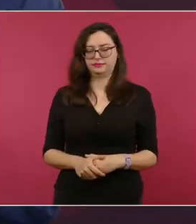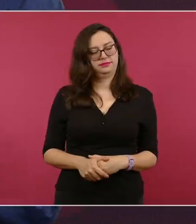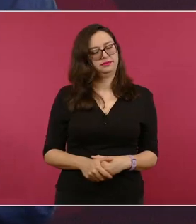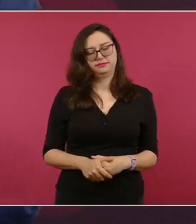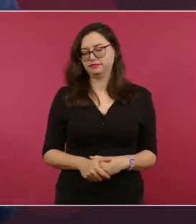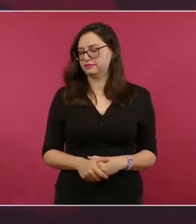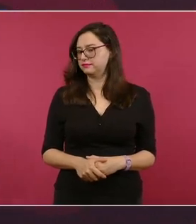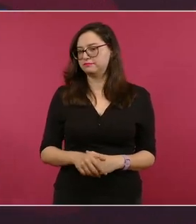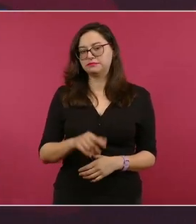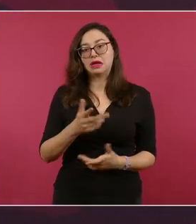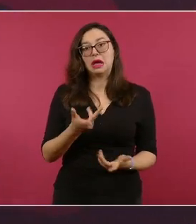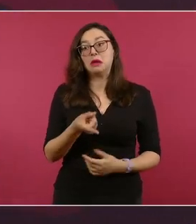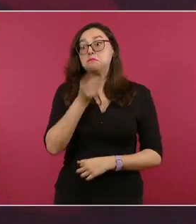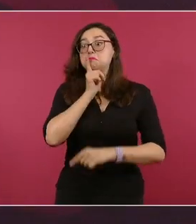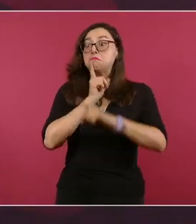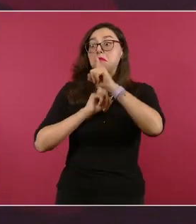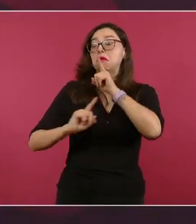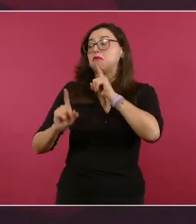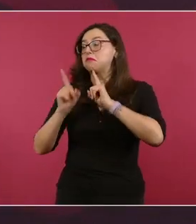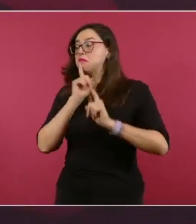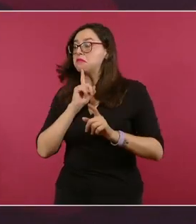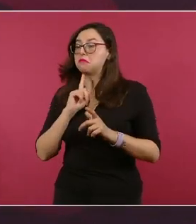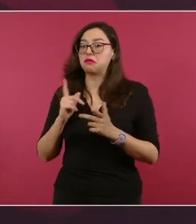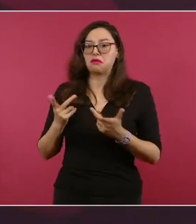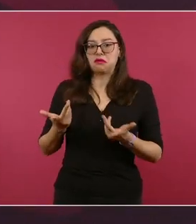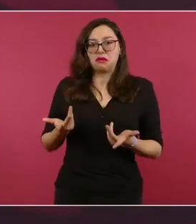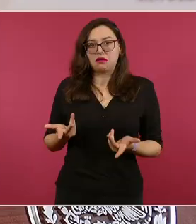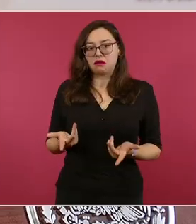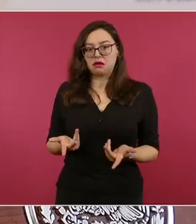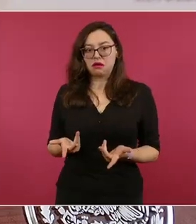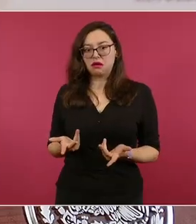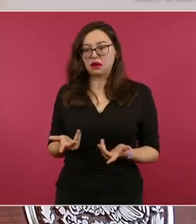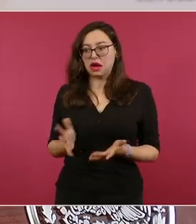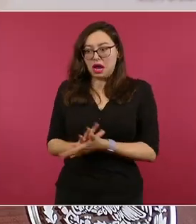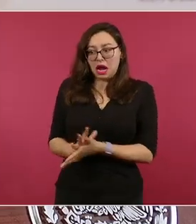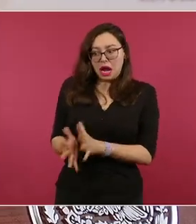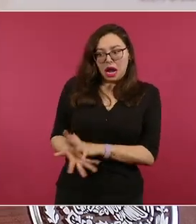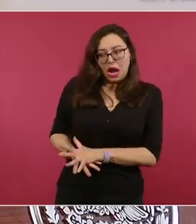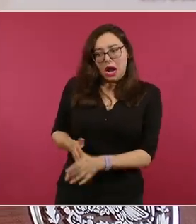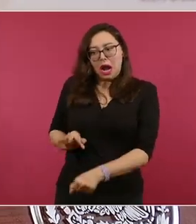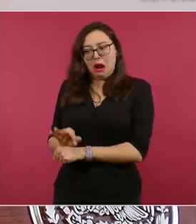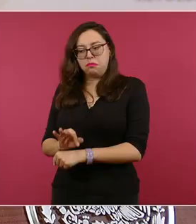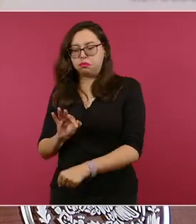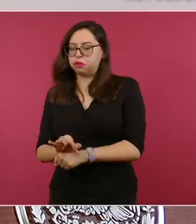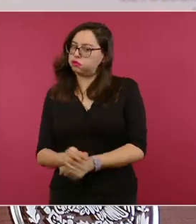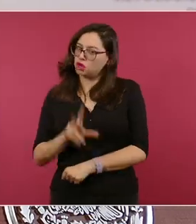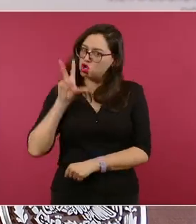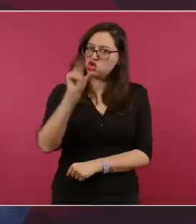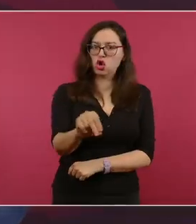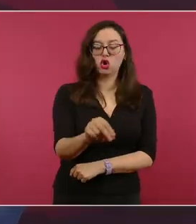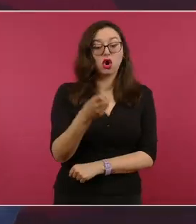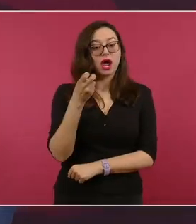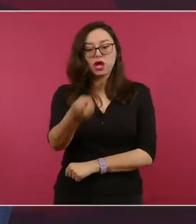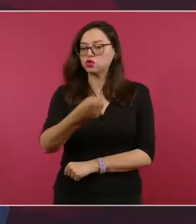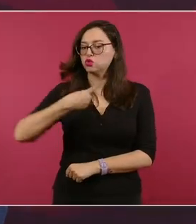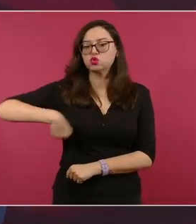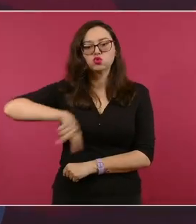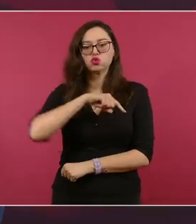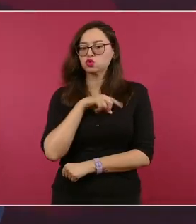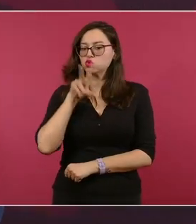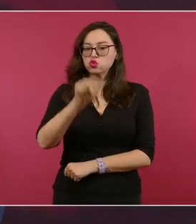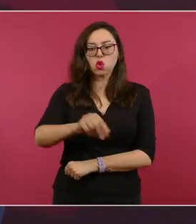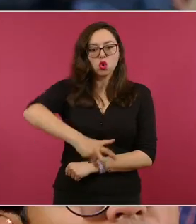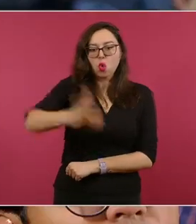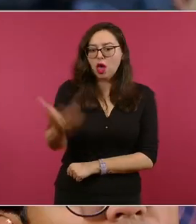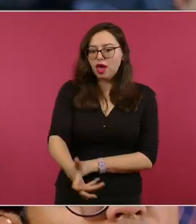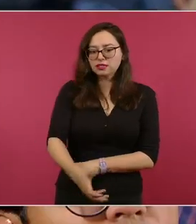mentira, ¿sí?, o de la complicidad. Eso no lo hacemos. Es decir, el comandante supremo de las